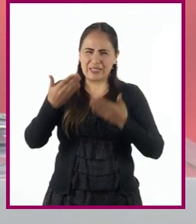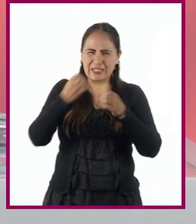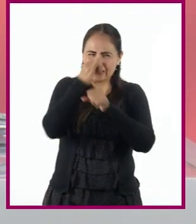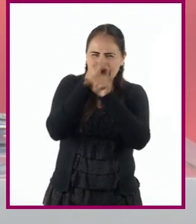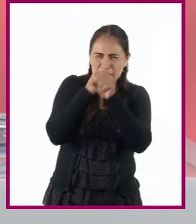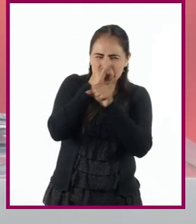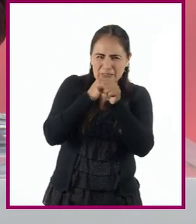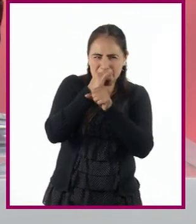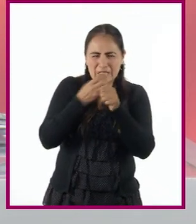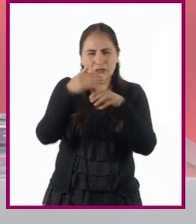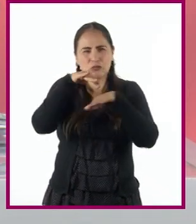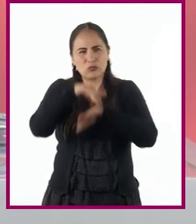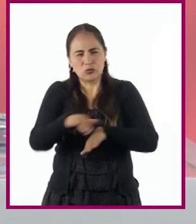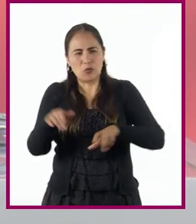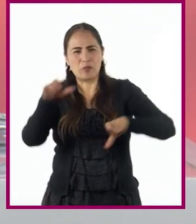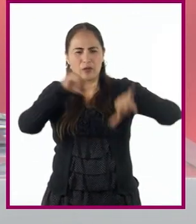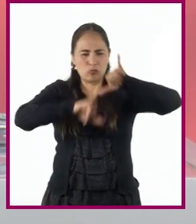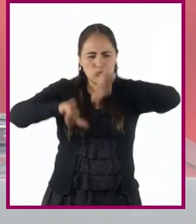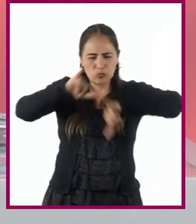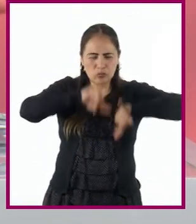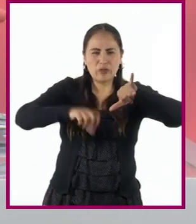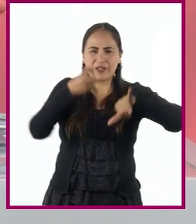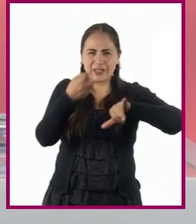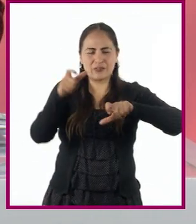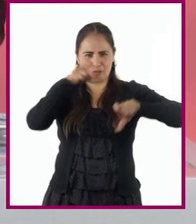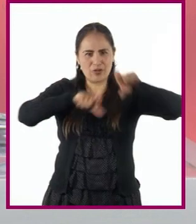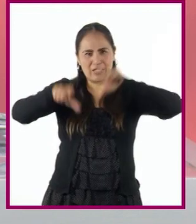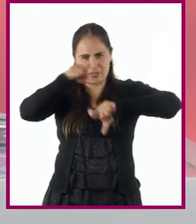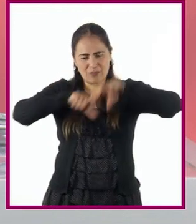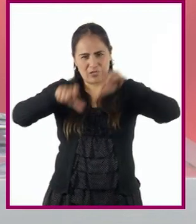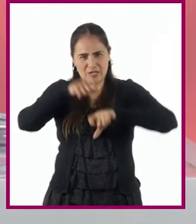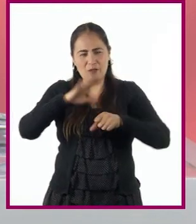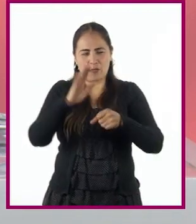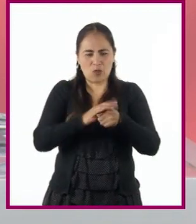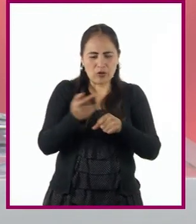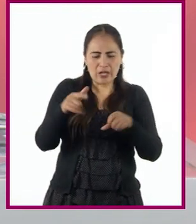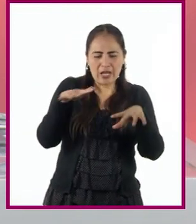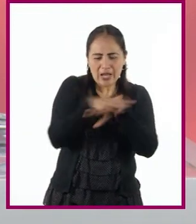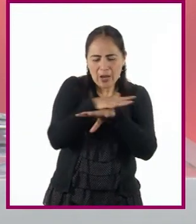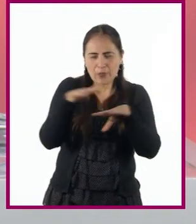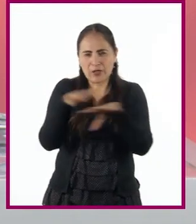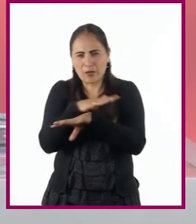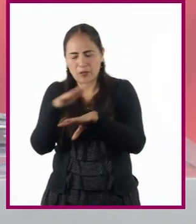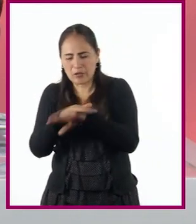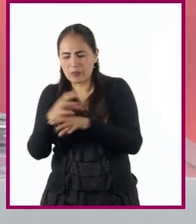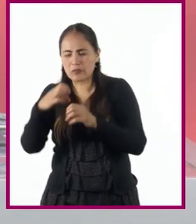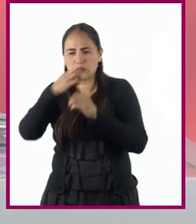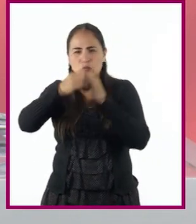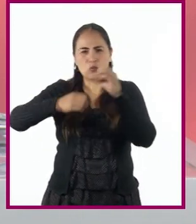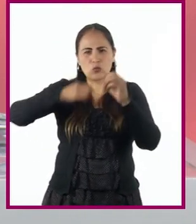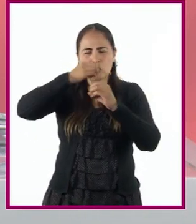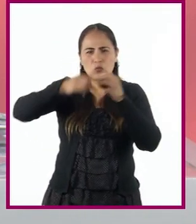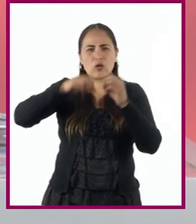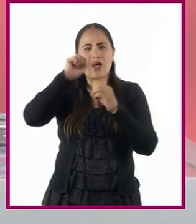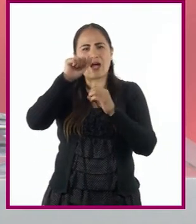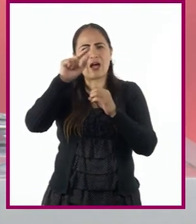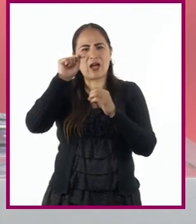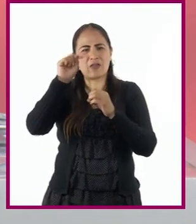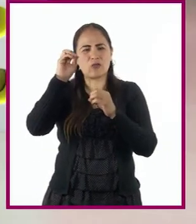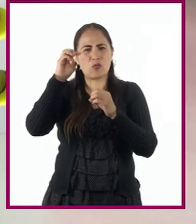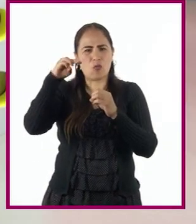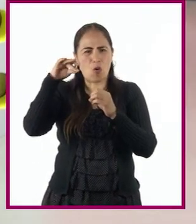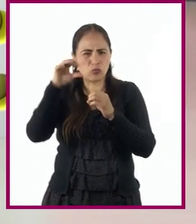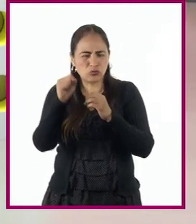ser considerado como parte fundamental de la química, ya que una reacción implica una reestructuración entre los átomos que forman las sustancias